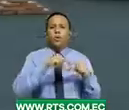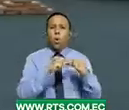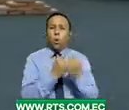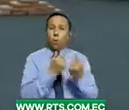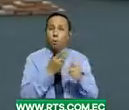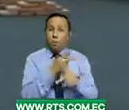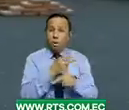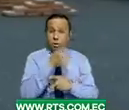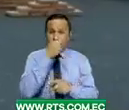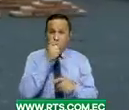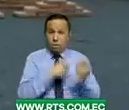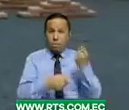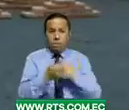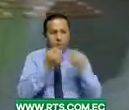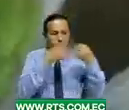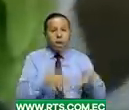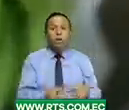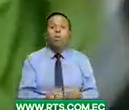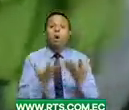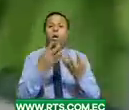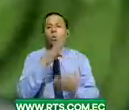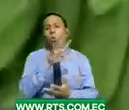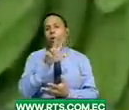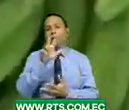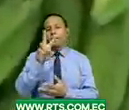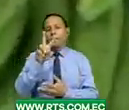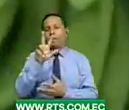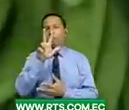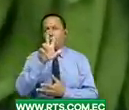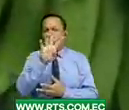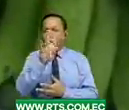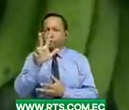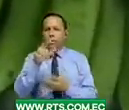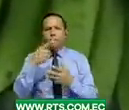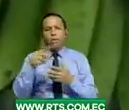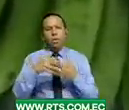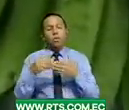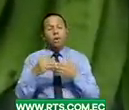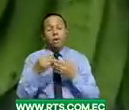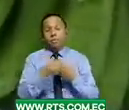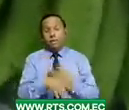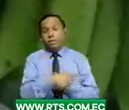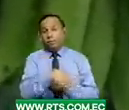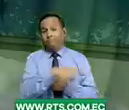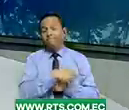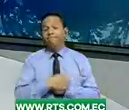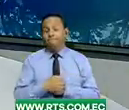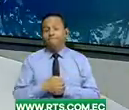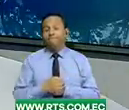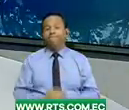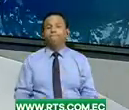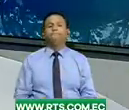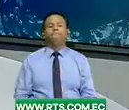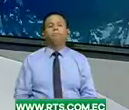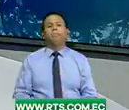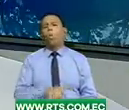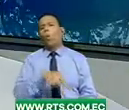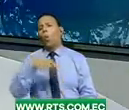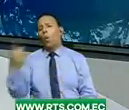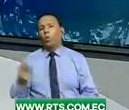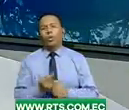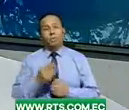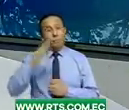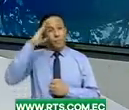de más de $43 millones. Informó Richard Ceballos. Mientras que la